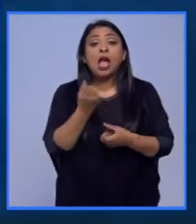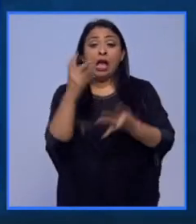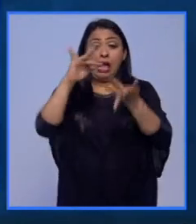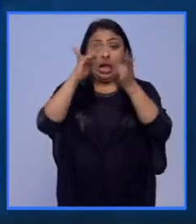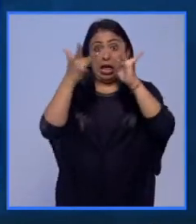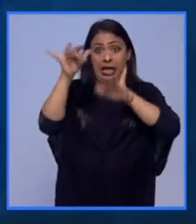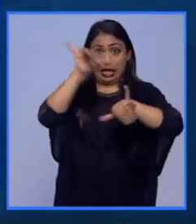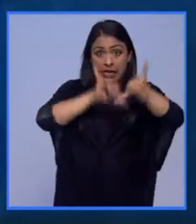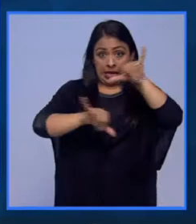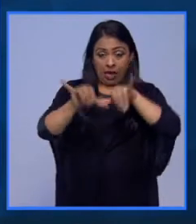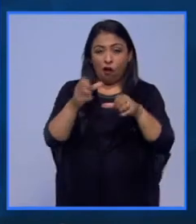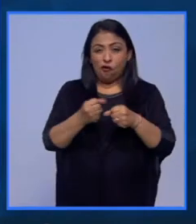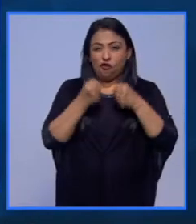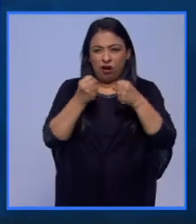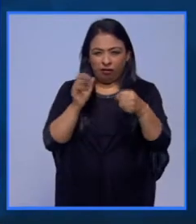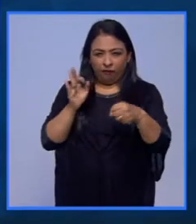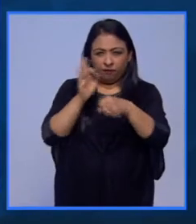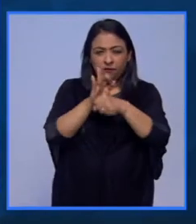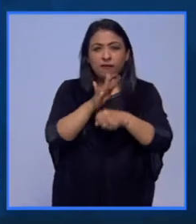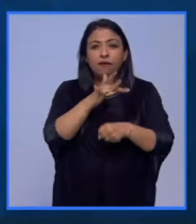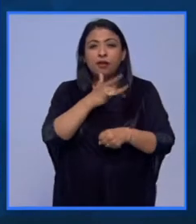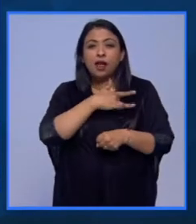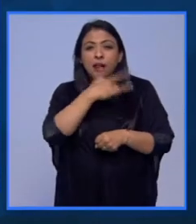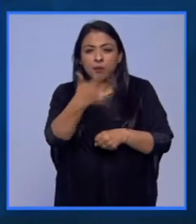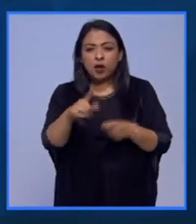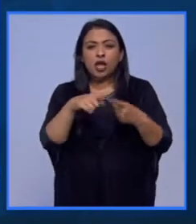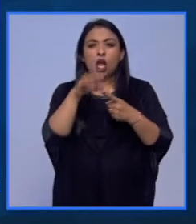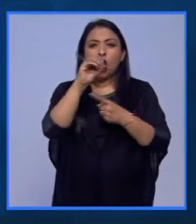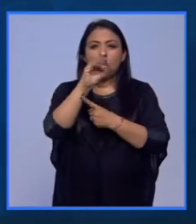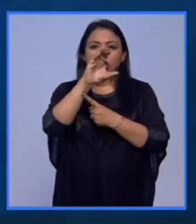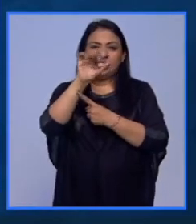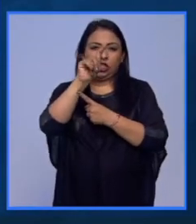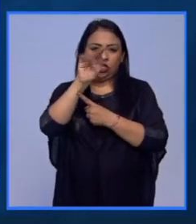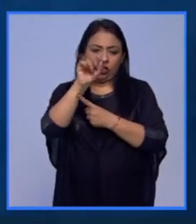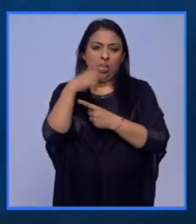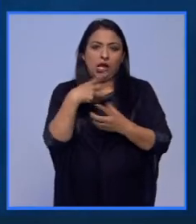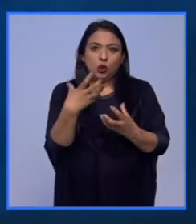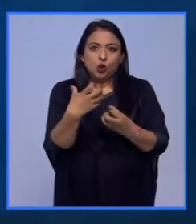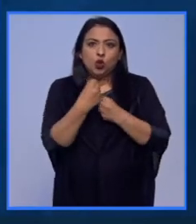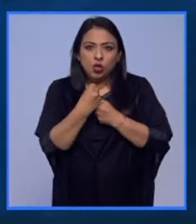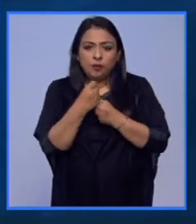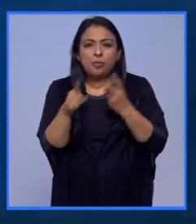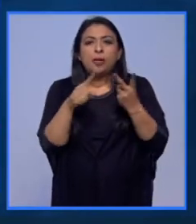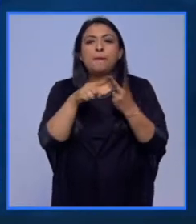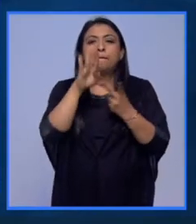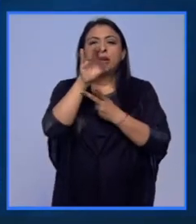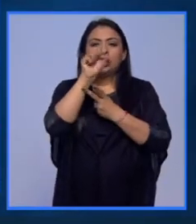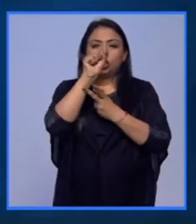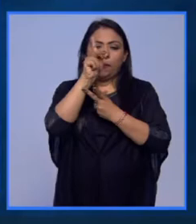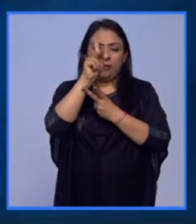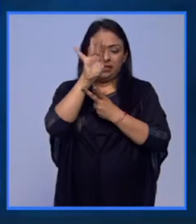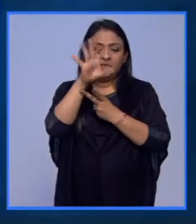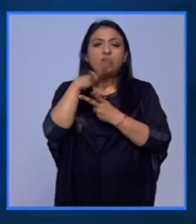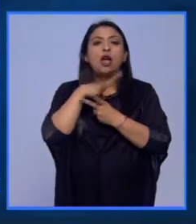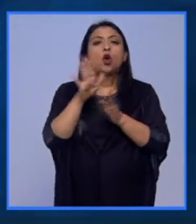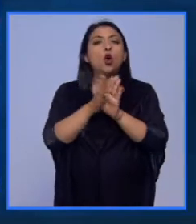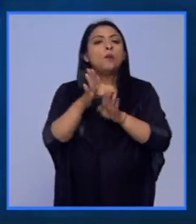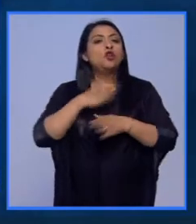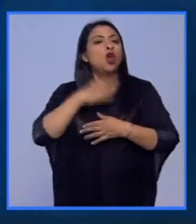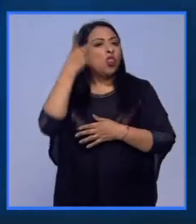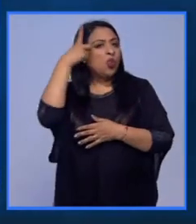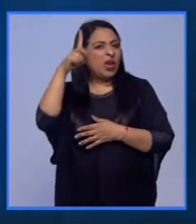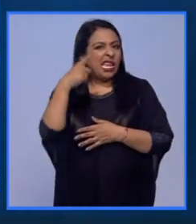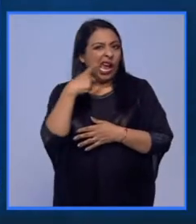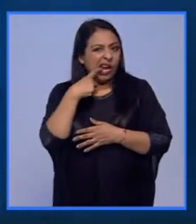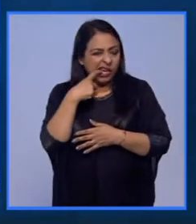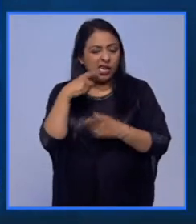que fortalecen el enamoramiento son la oxitocina, que nos permite sentir apego, la vasopresina, que genera pertenencia y celos, y